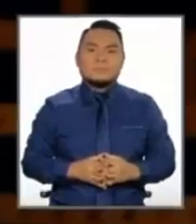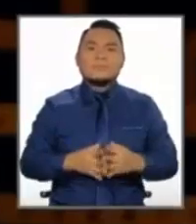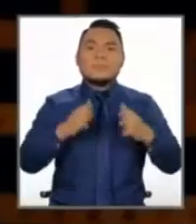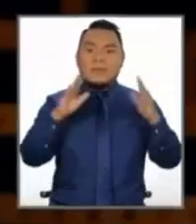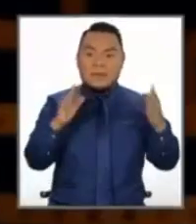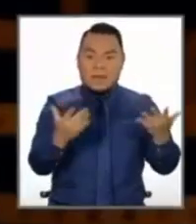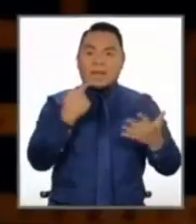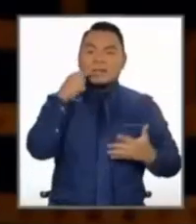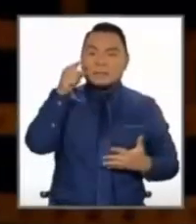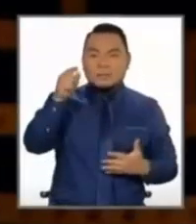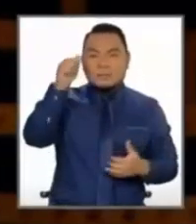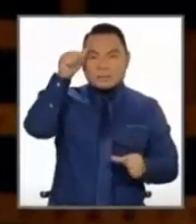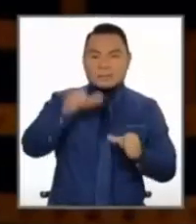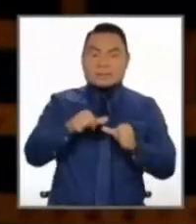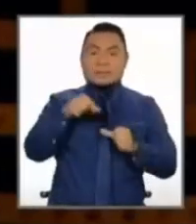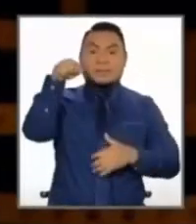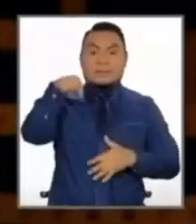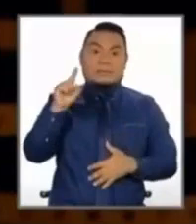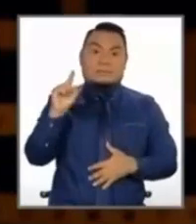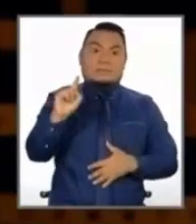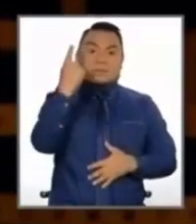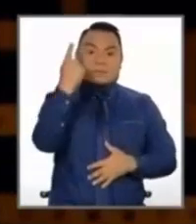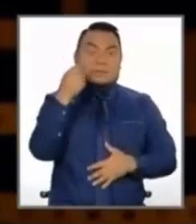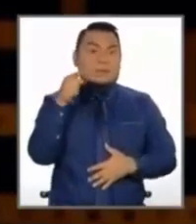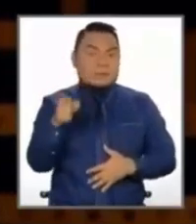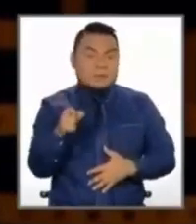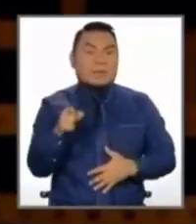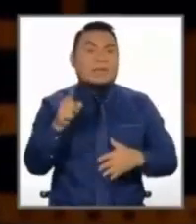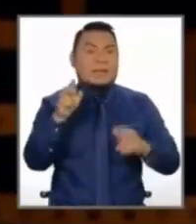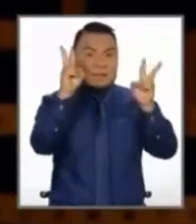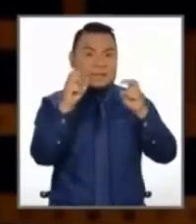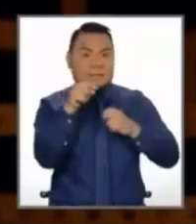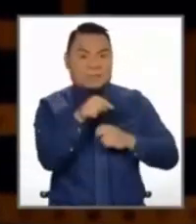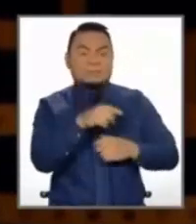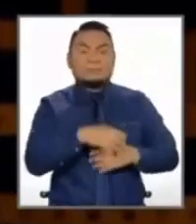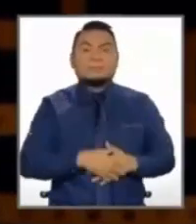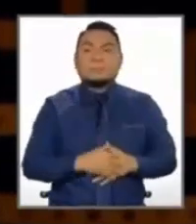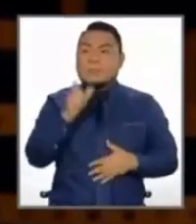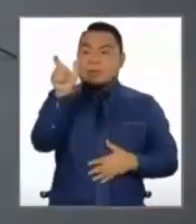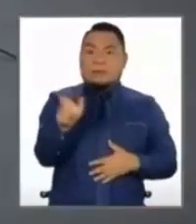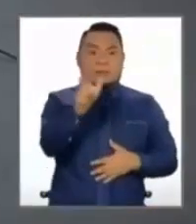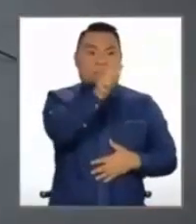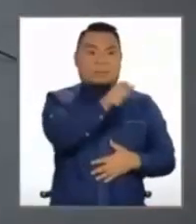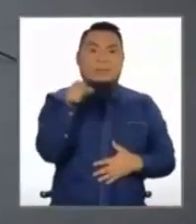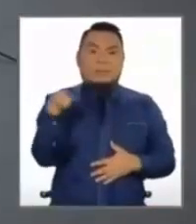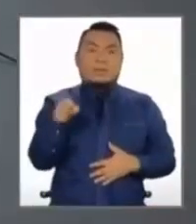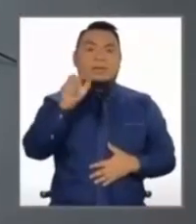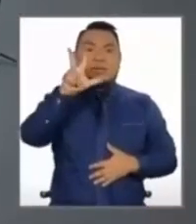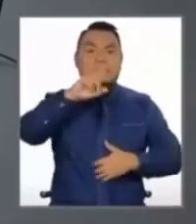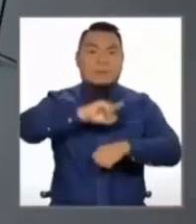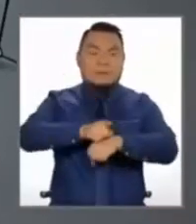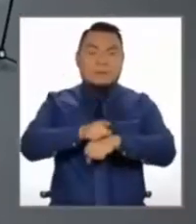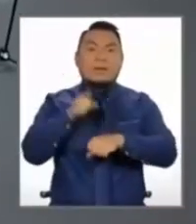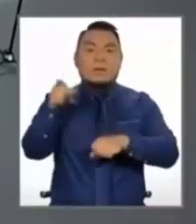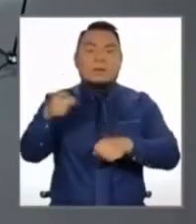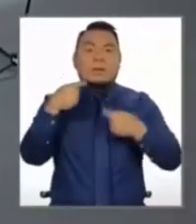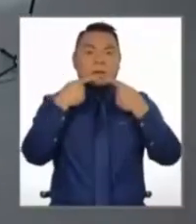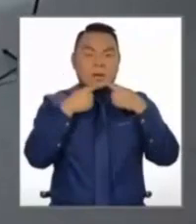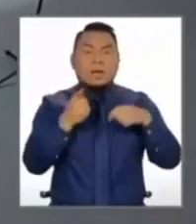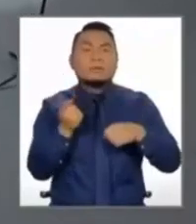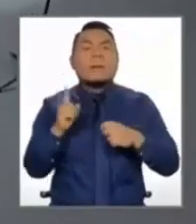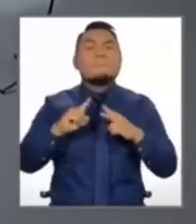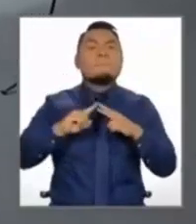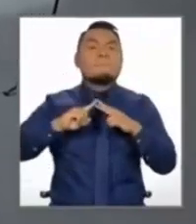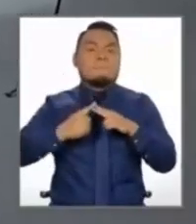Habría que recordar que en esta primera estación del bloque, cada participante tiene 3 minutos para exponer